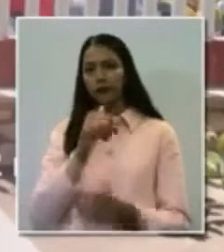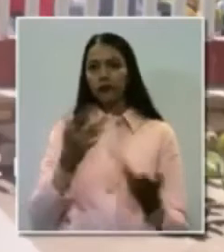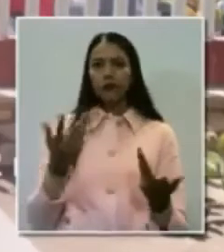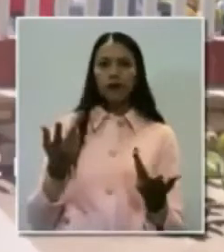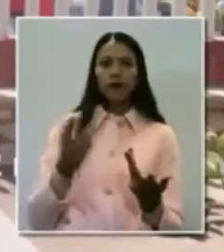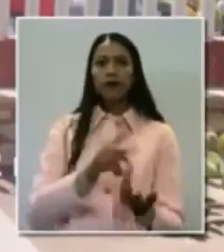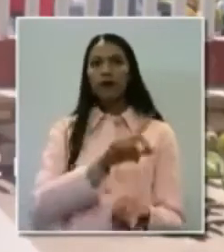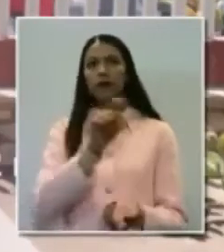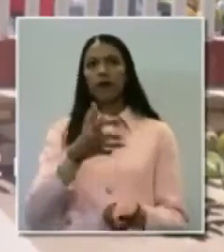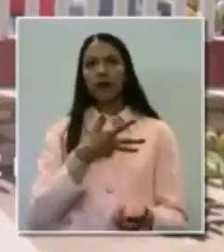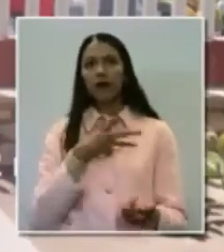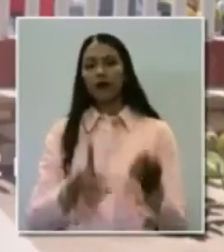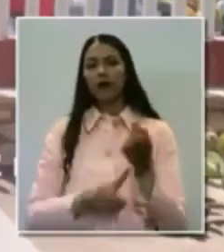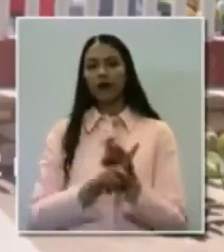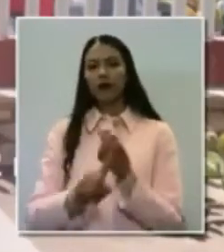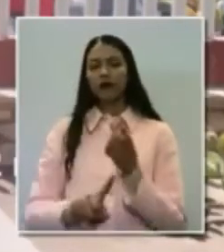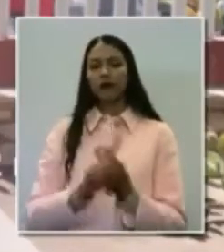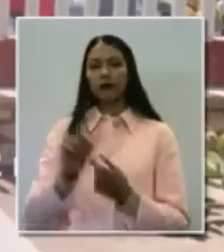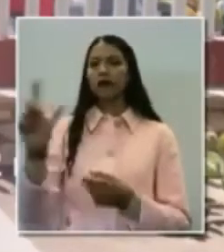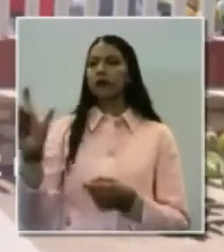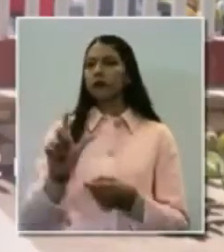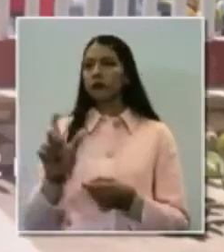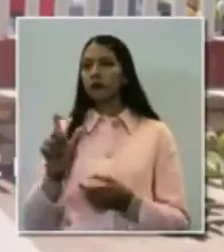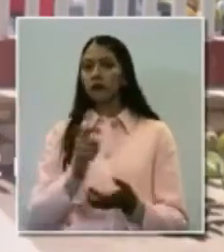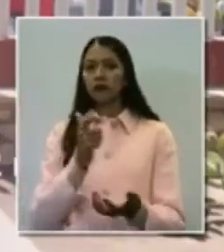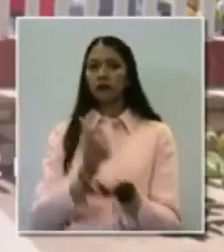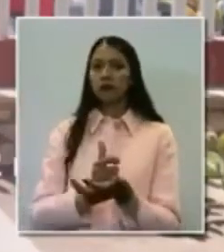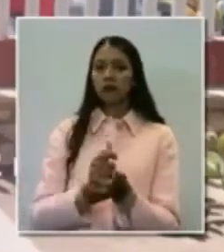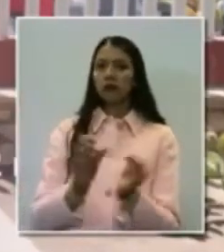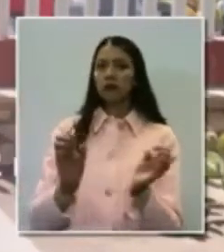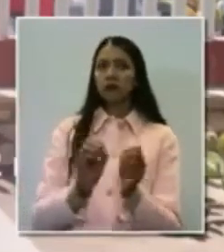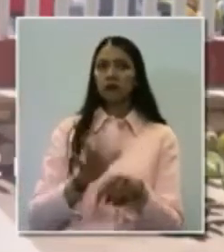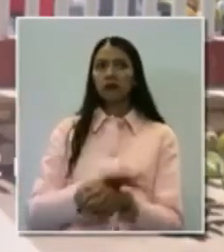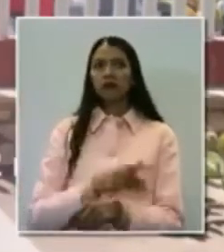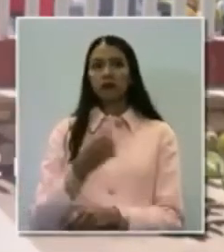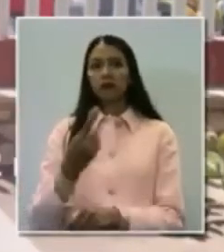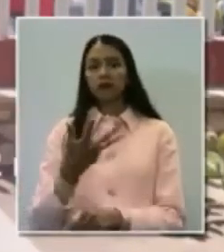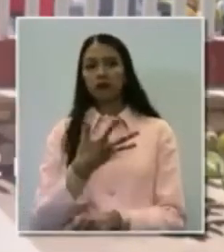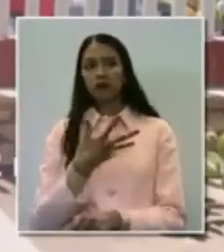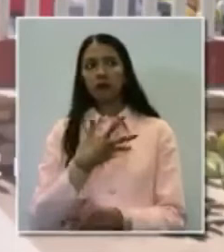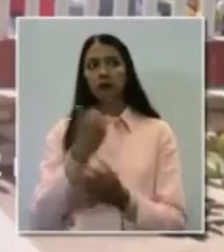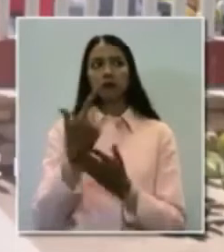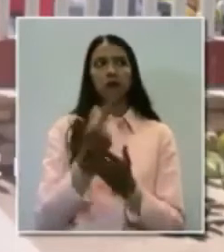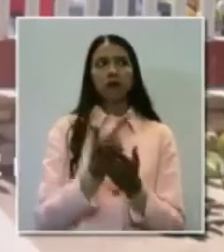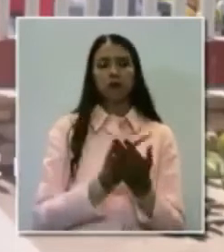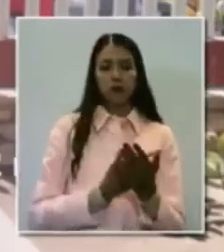posteriormente tendrán un problema. ¿Cuándo? Cuando no se les pague. ¿Por qué? Porque no están en la plantilla